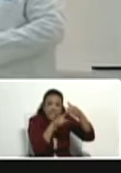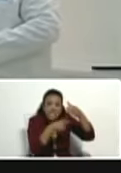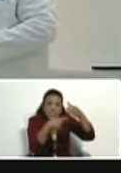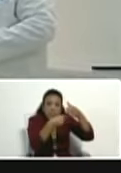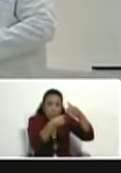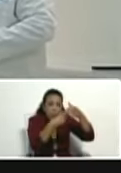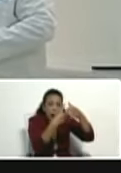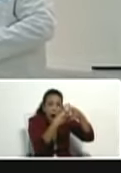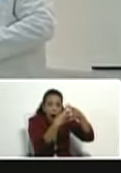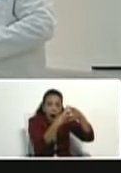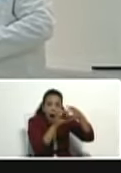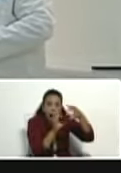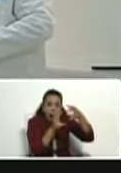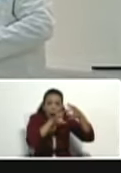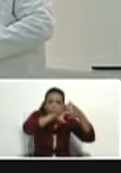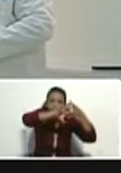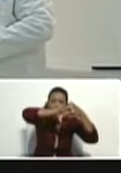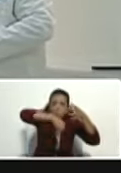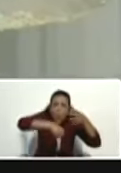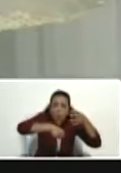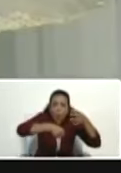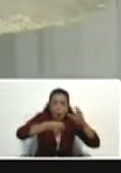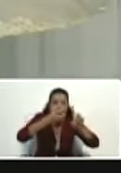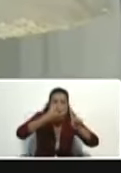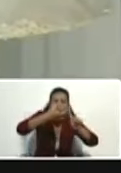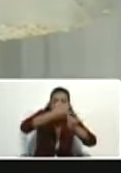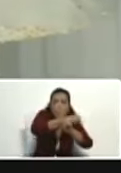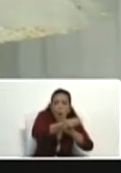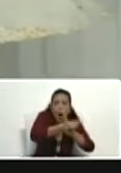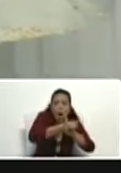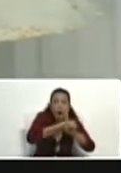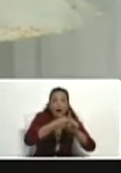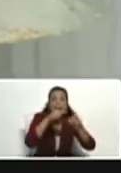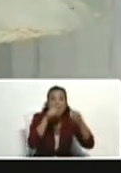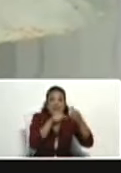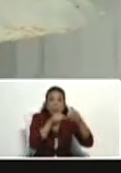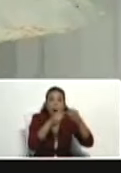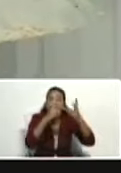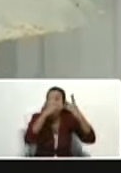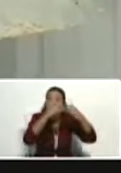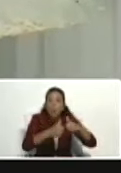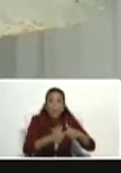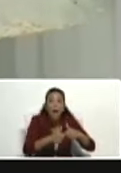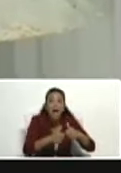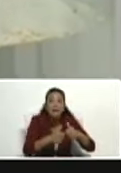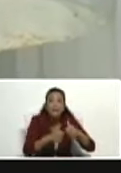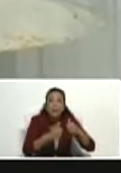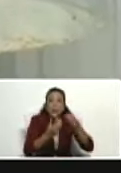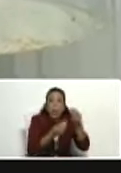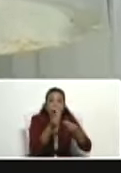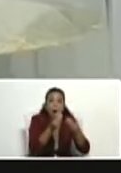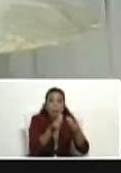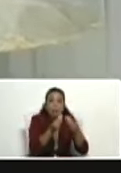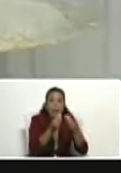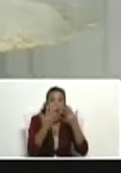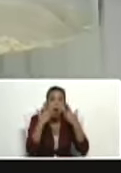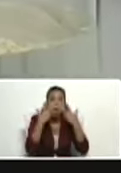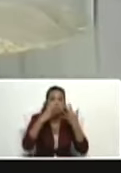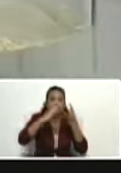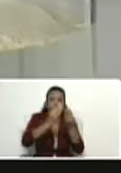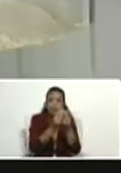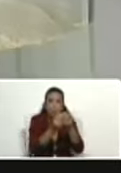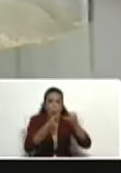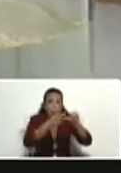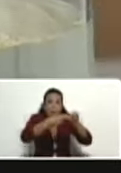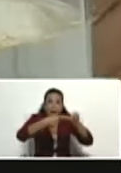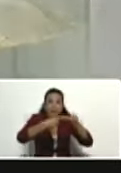si una de esas bacterias es ingerida por la larva, automáticamente se genera un desorden fisiológico en el